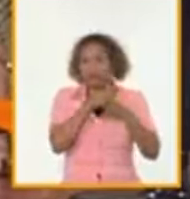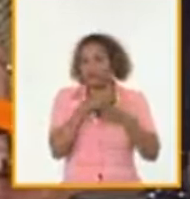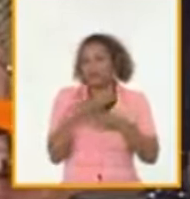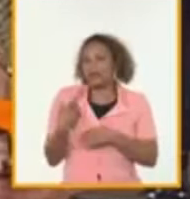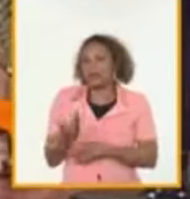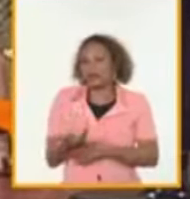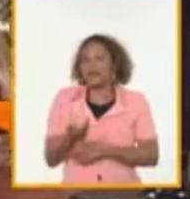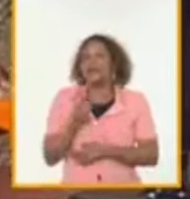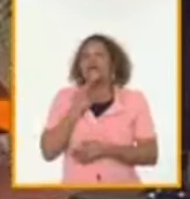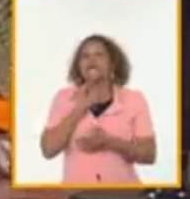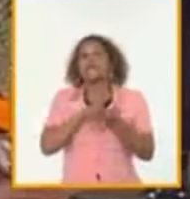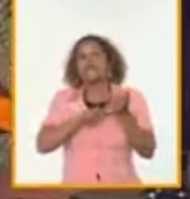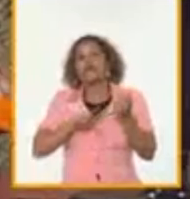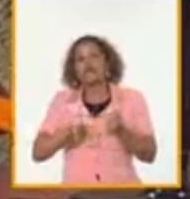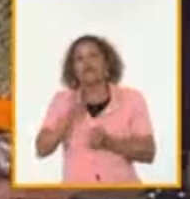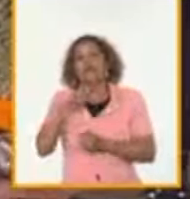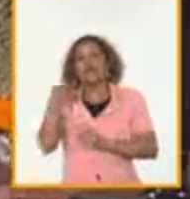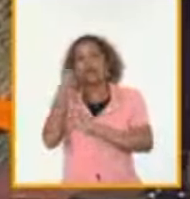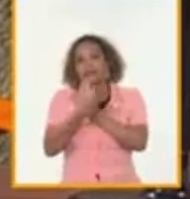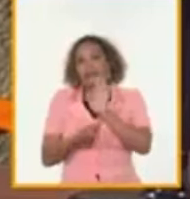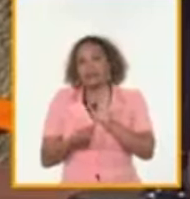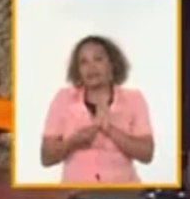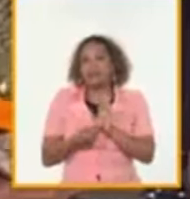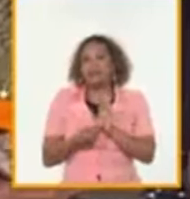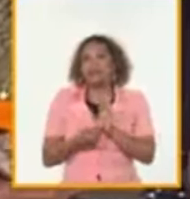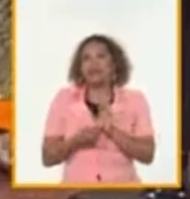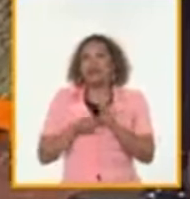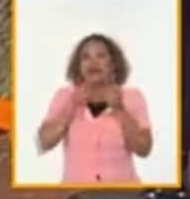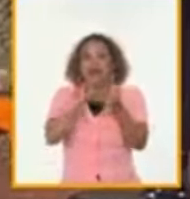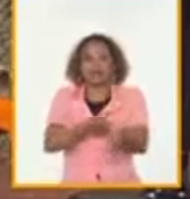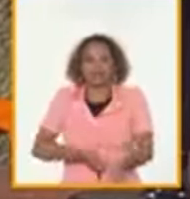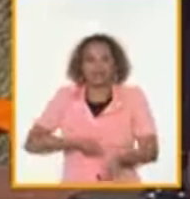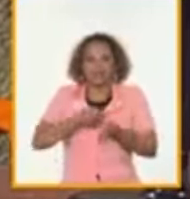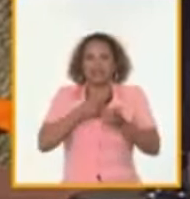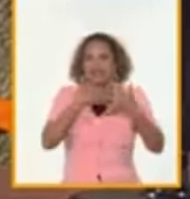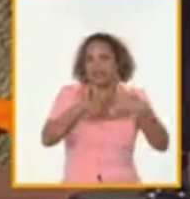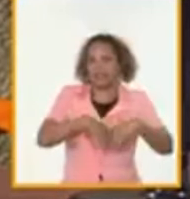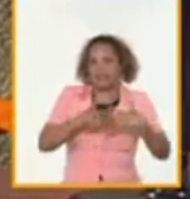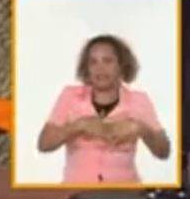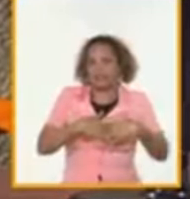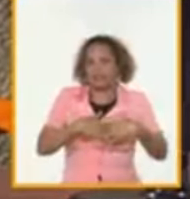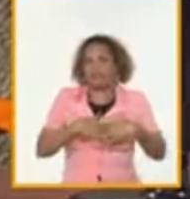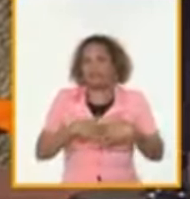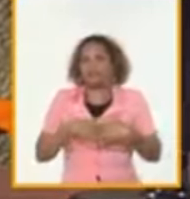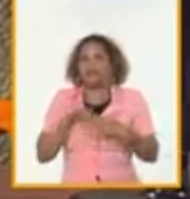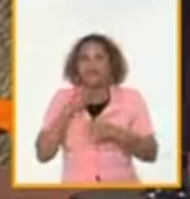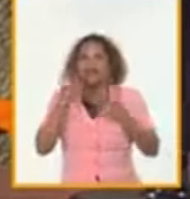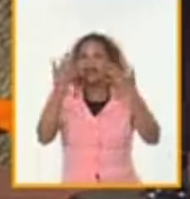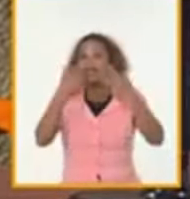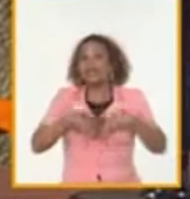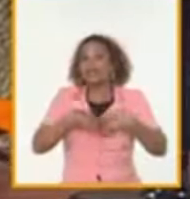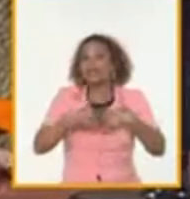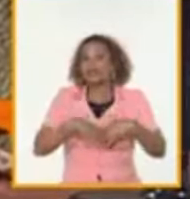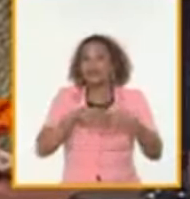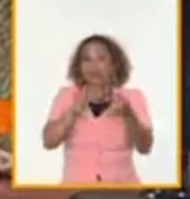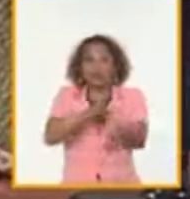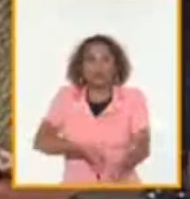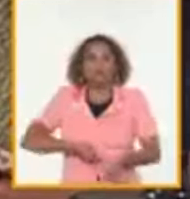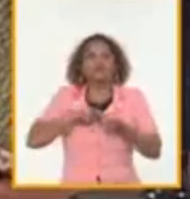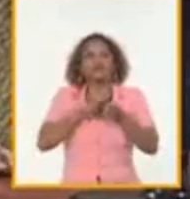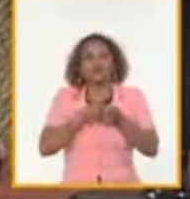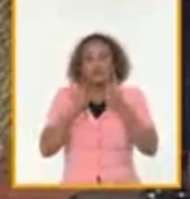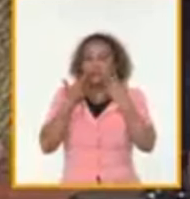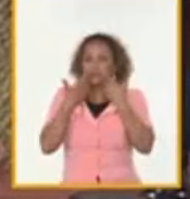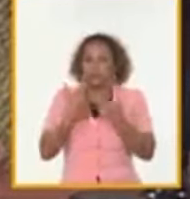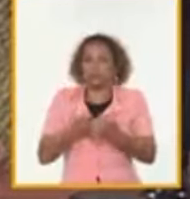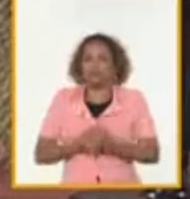es una provincia con característica y vocación agroindustrial la agricultura es muy importante y además muy necesaria para nosotros lo que